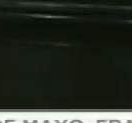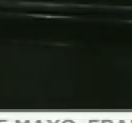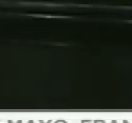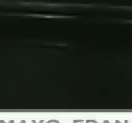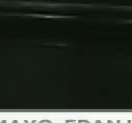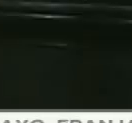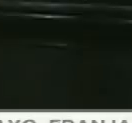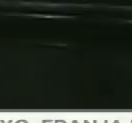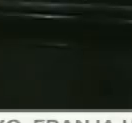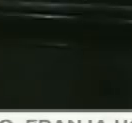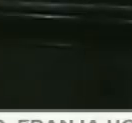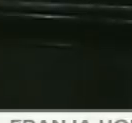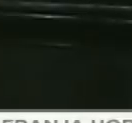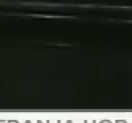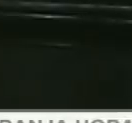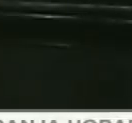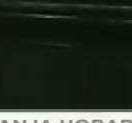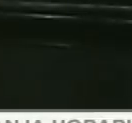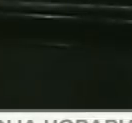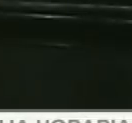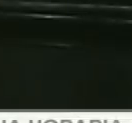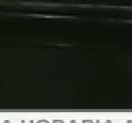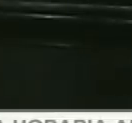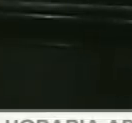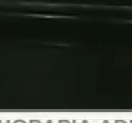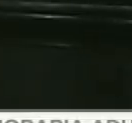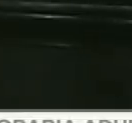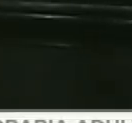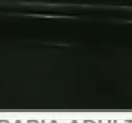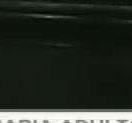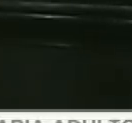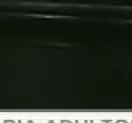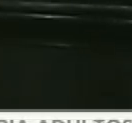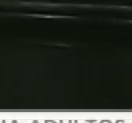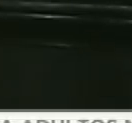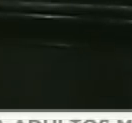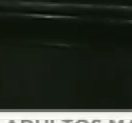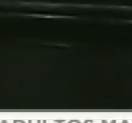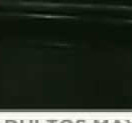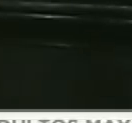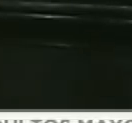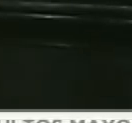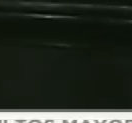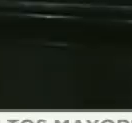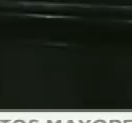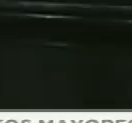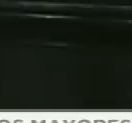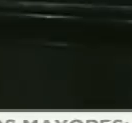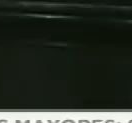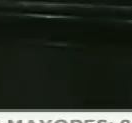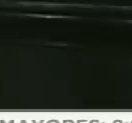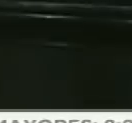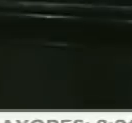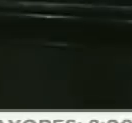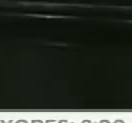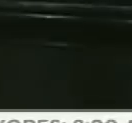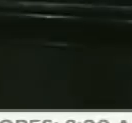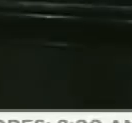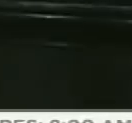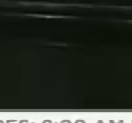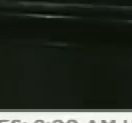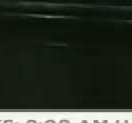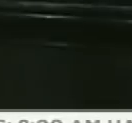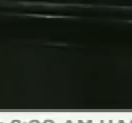del COVID-19. Las conclusiones de esta reunión y el balance del seguimiento al coronavirus lo realiza la vicepresidenta ejecutiva